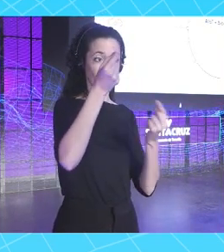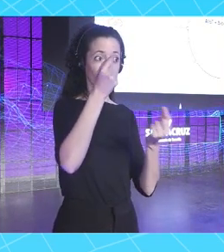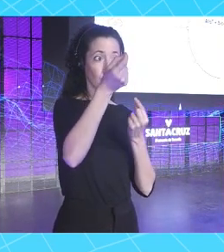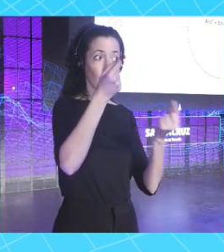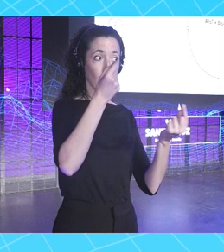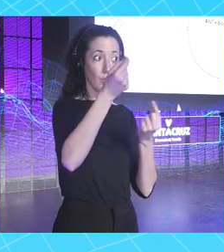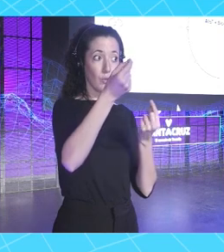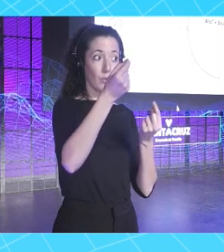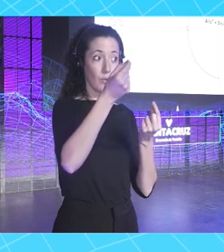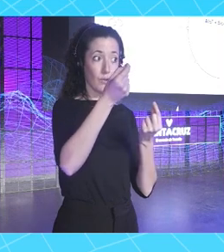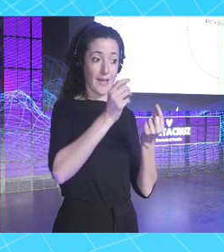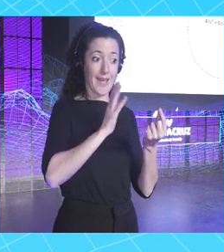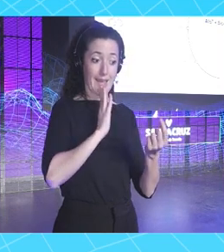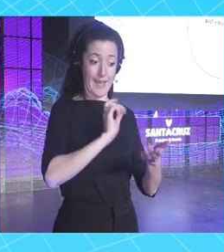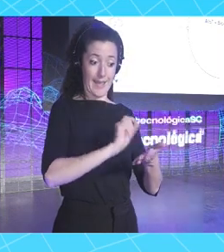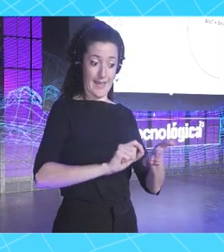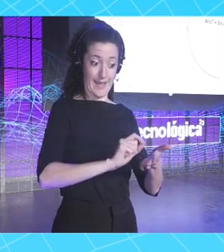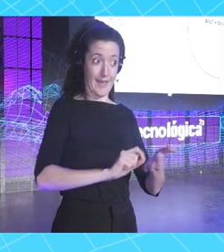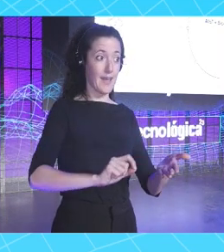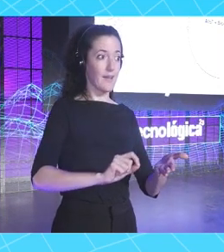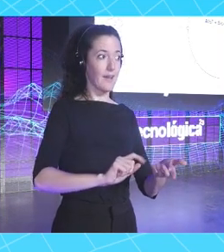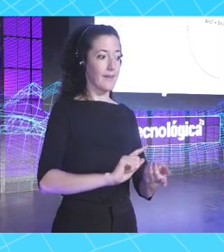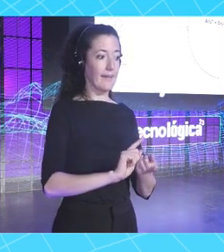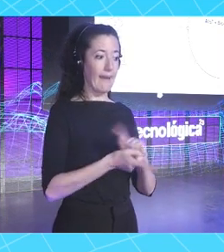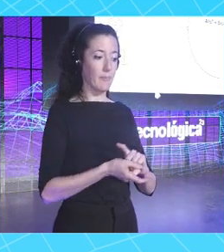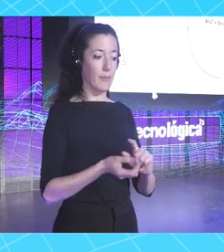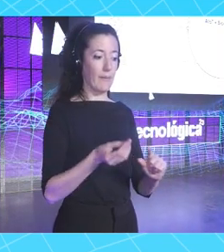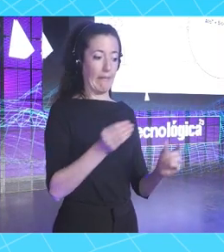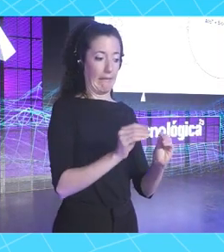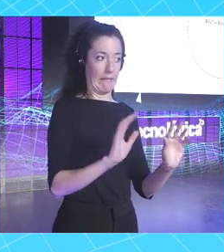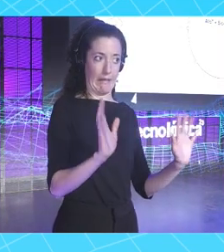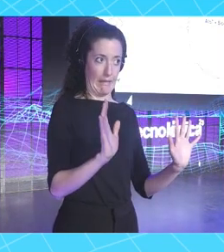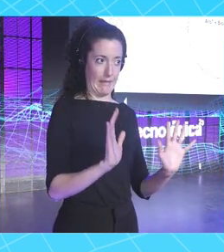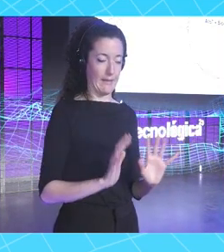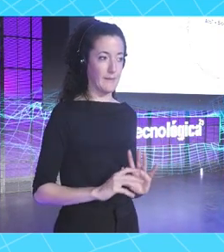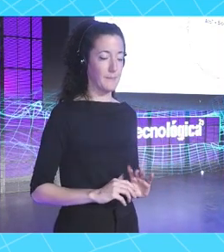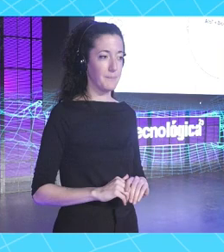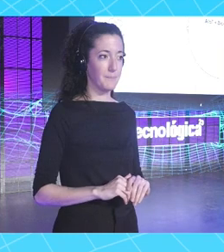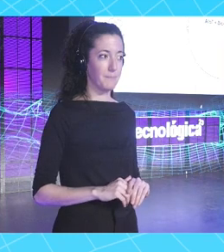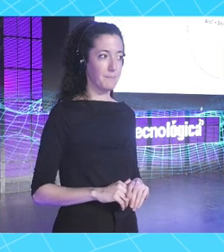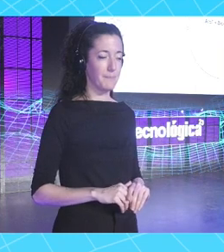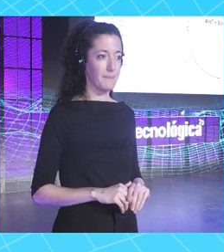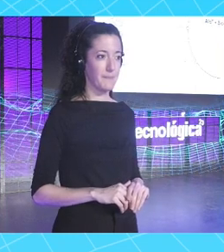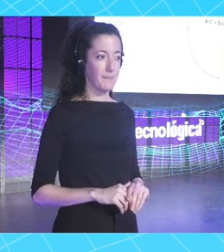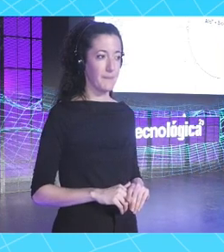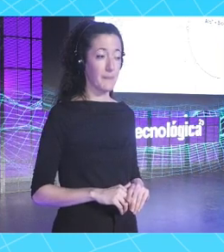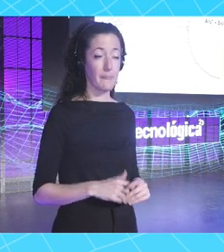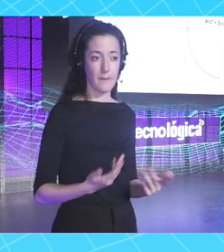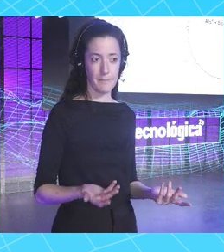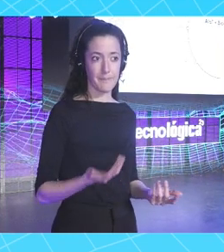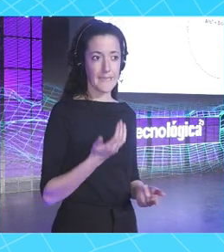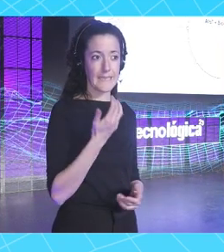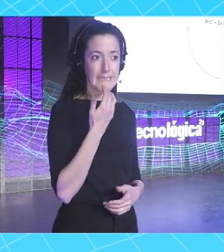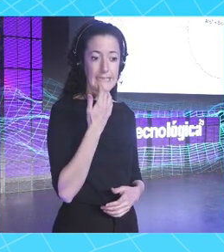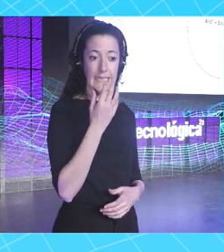modificado Vale ahora bien yo os pregunto si yo ahora quiero alimentar un